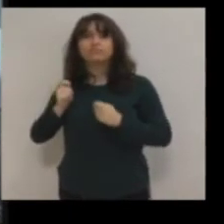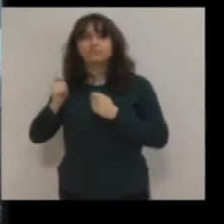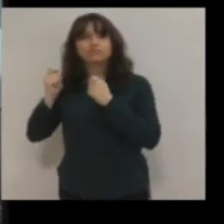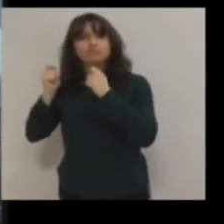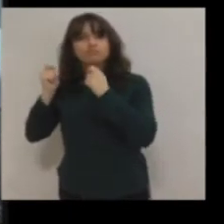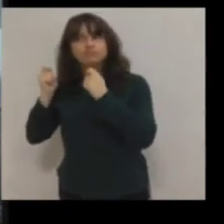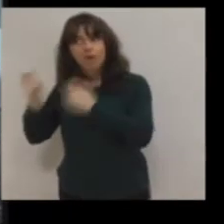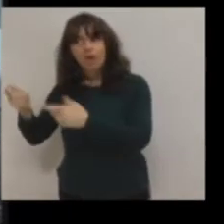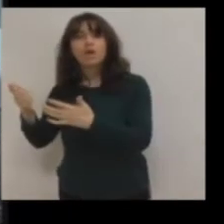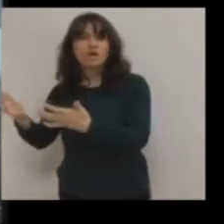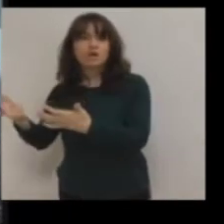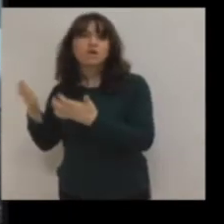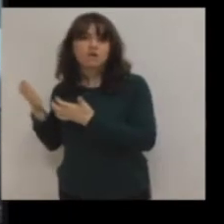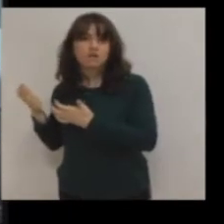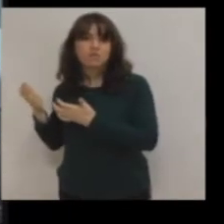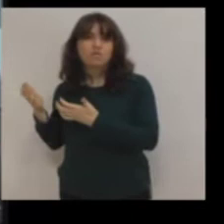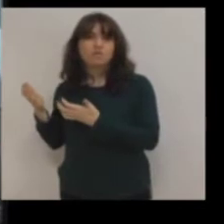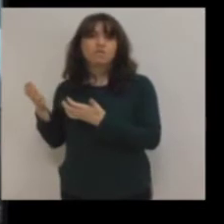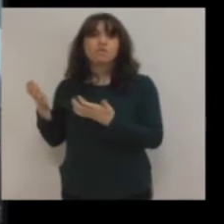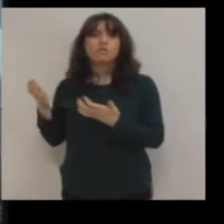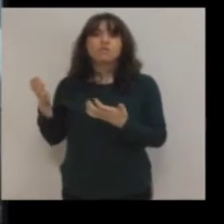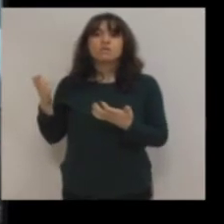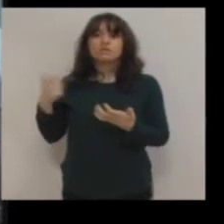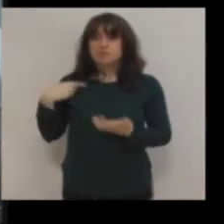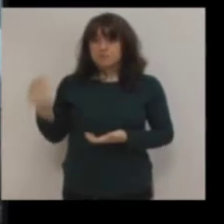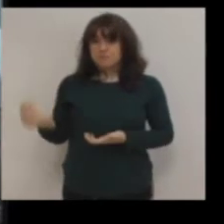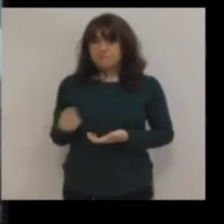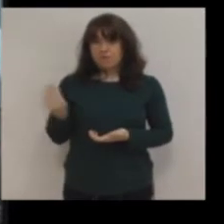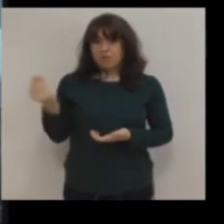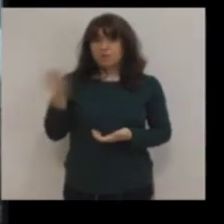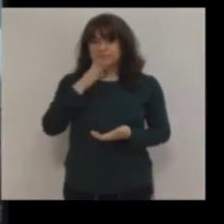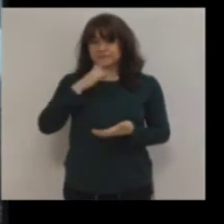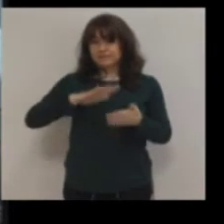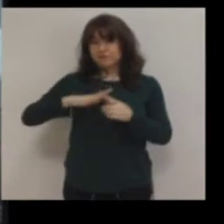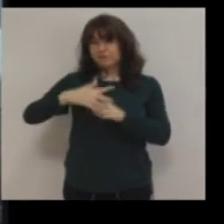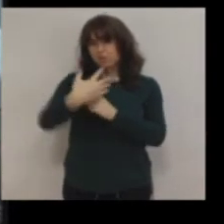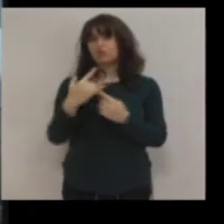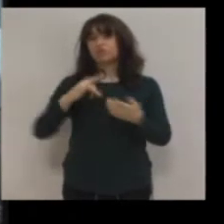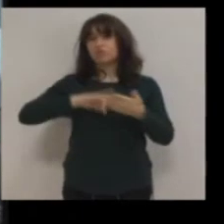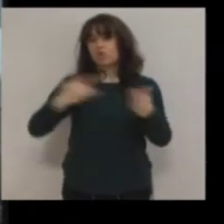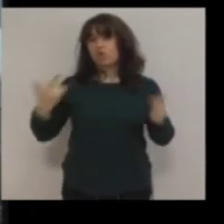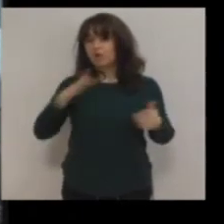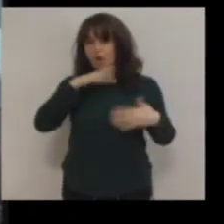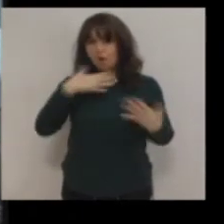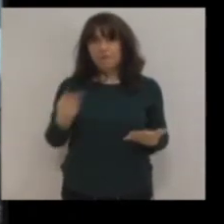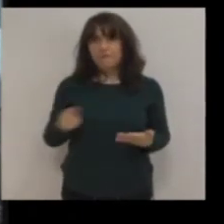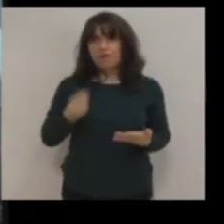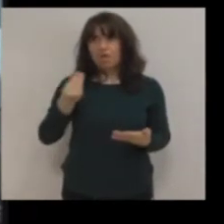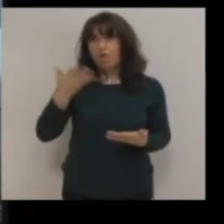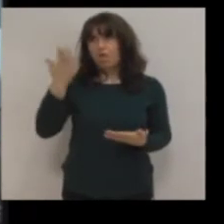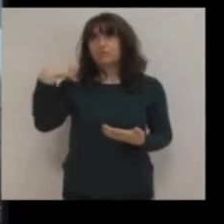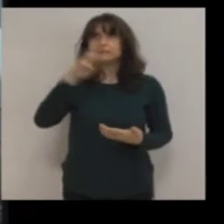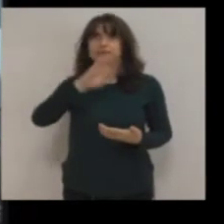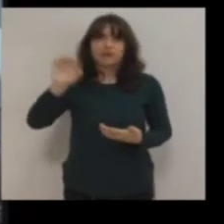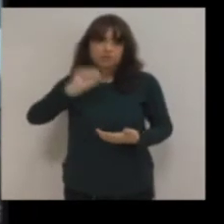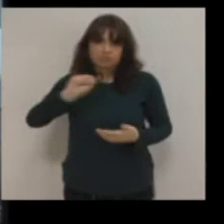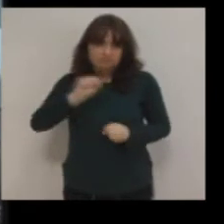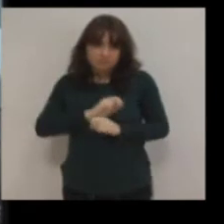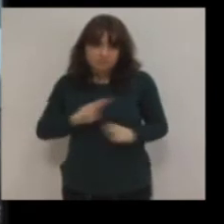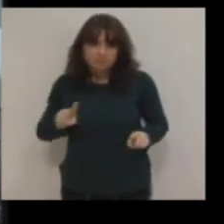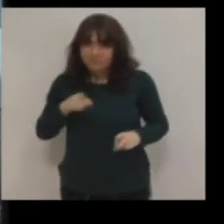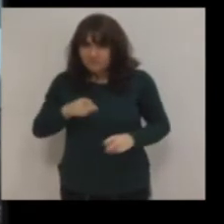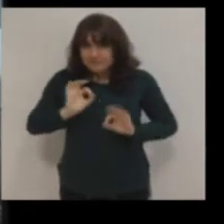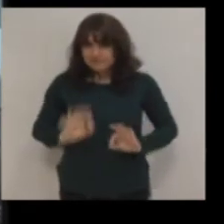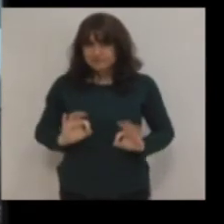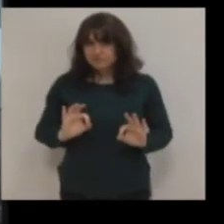realidad, que es mejor la situación tecnológica que tenemos hoy en día que, como decías tú, la que teníamos hace 30 años. Y esa es una realidad que ahí